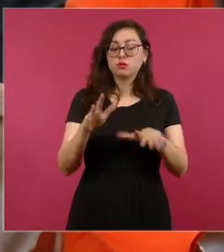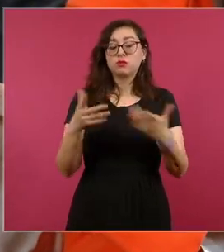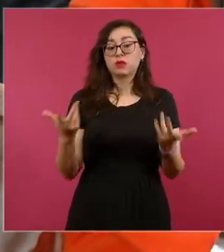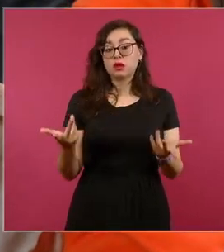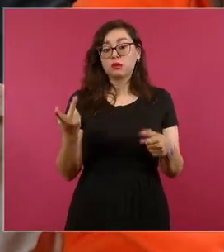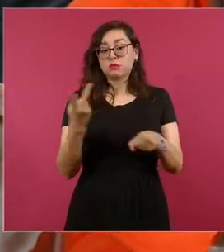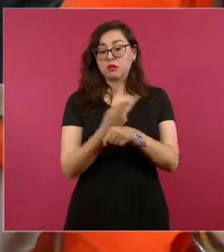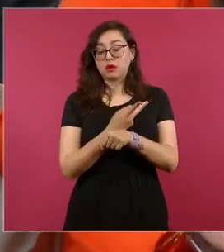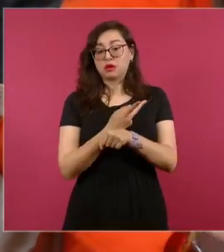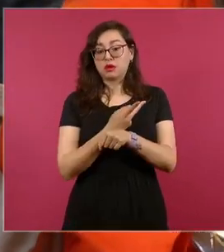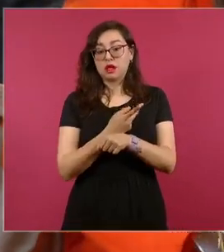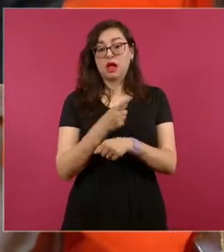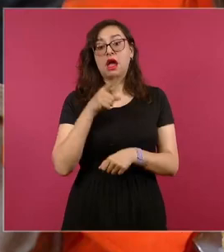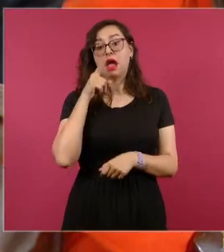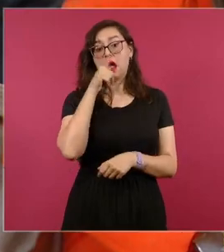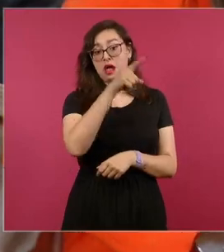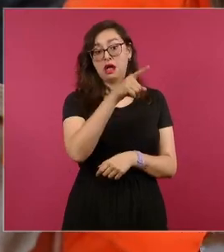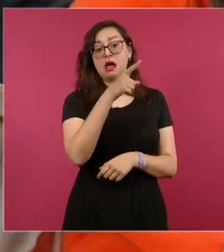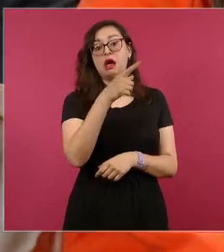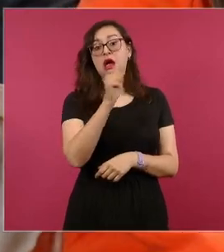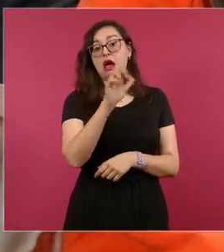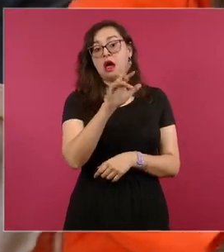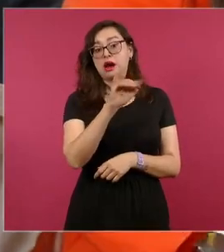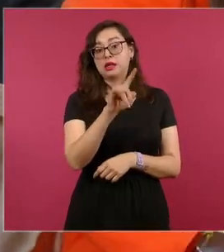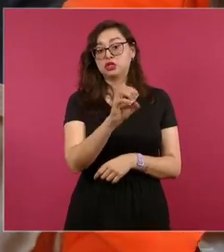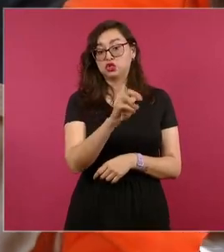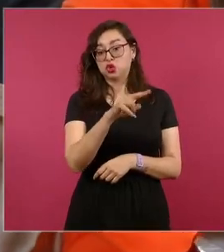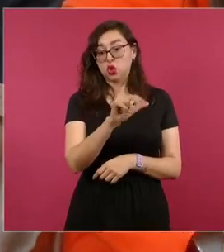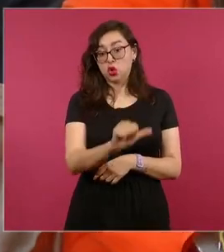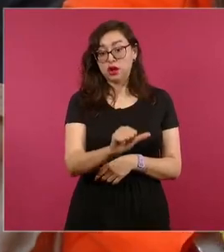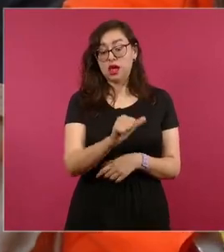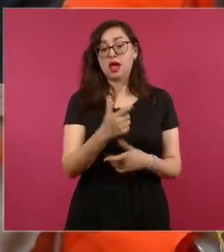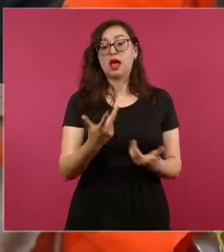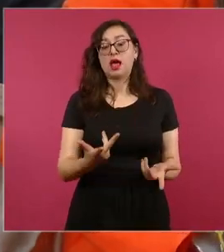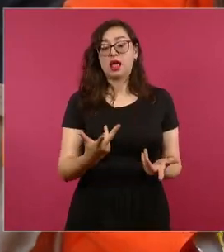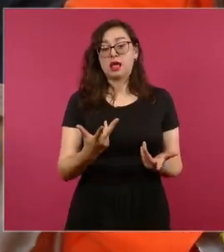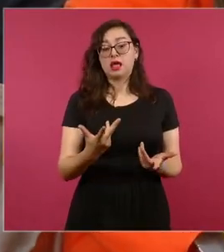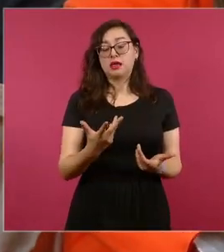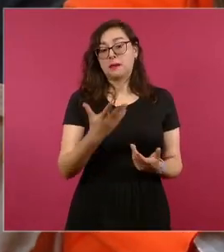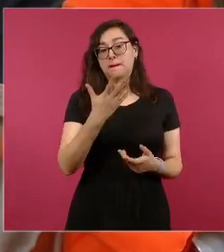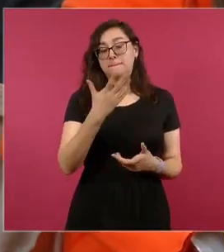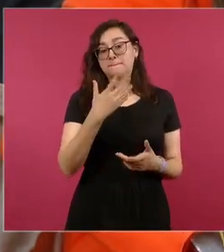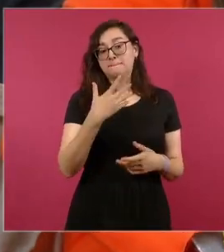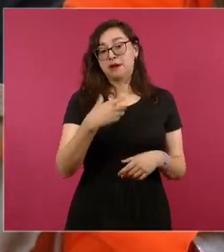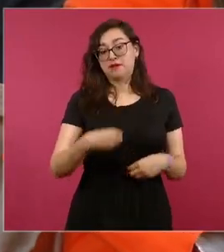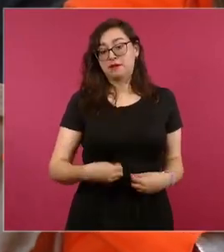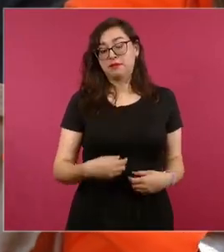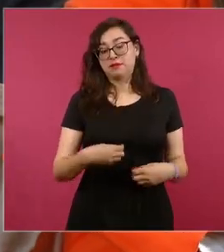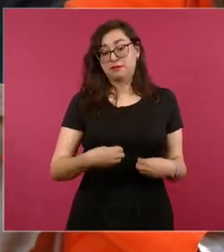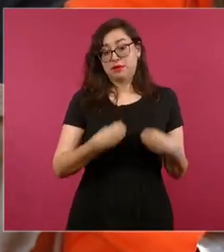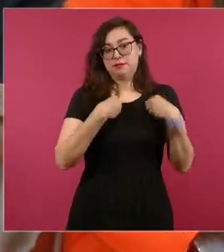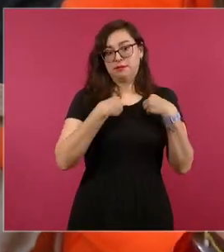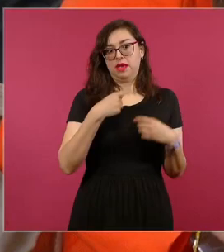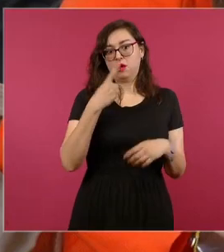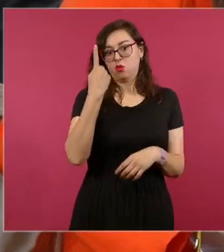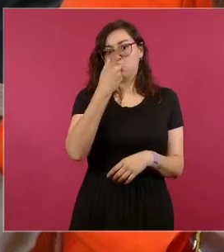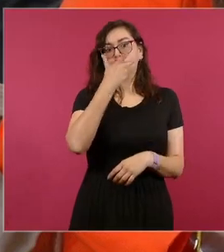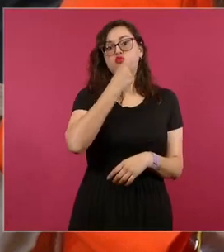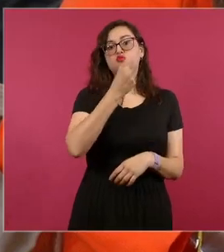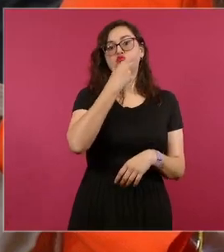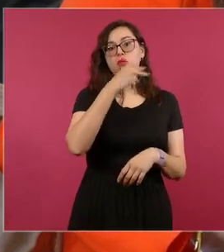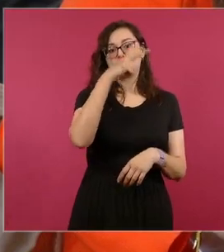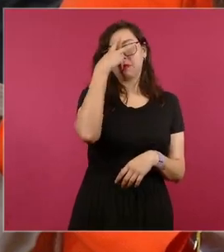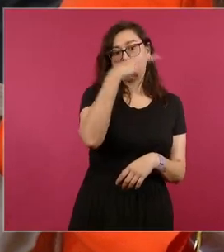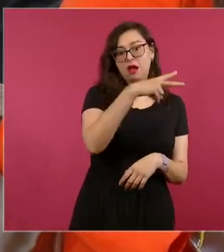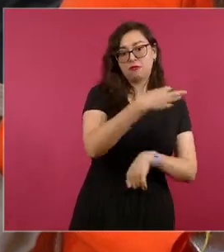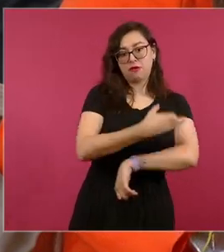vive, bueno, vivía en Arizona, su familia todavía está ahí en Sonora, y pues bueno, ellos le van a dar